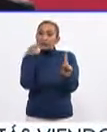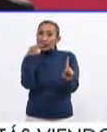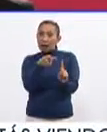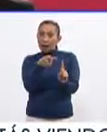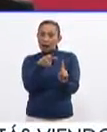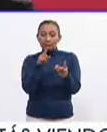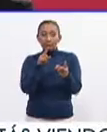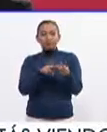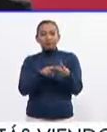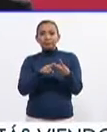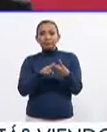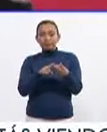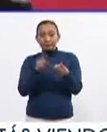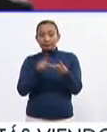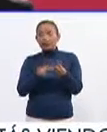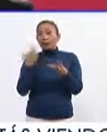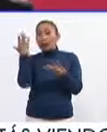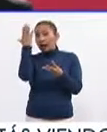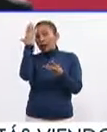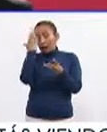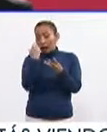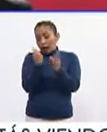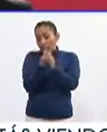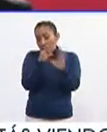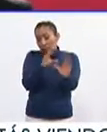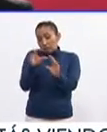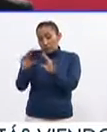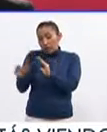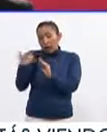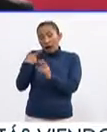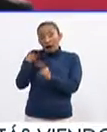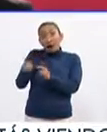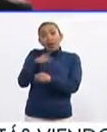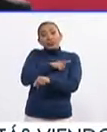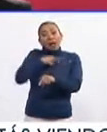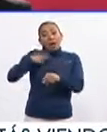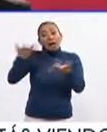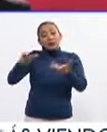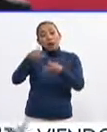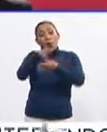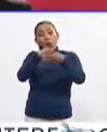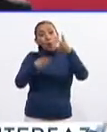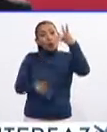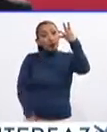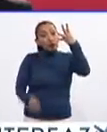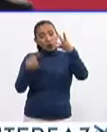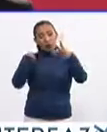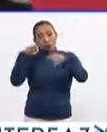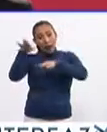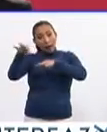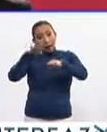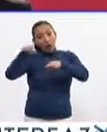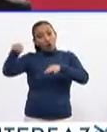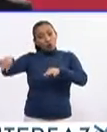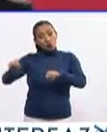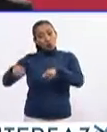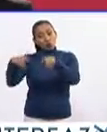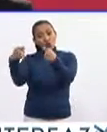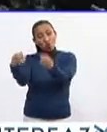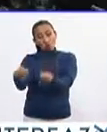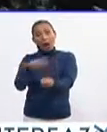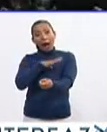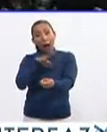especializado; capacitación operacional, que les permita cumplir con las 4 misiones que se